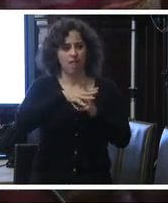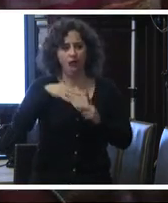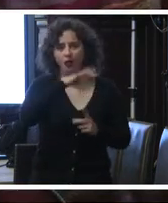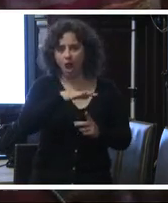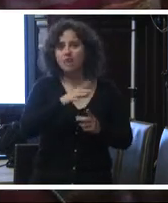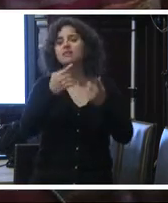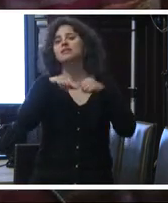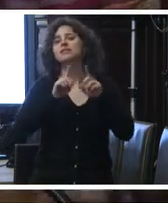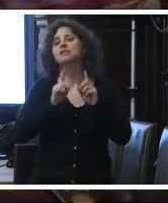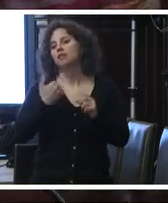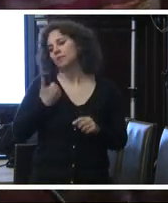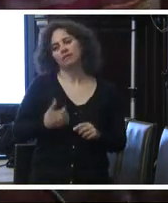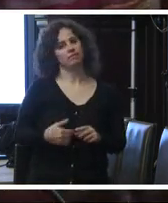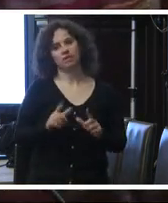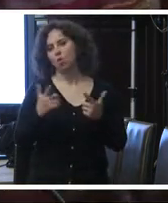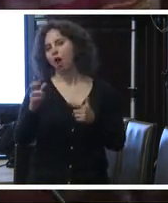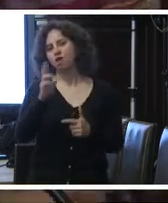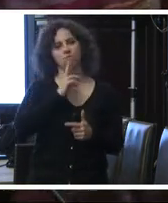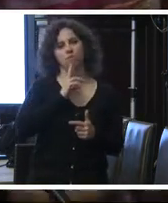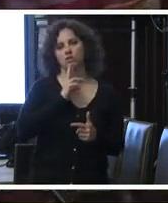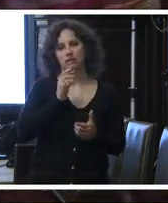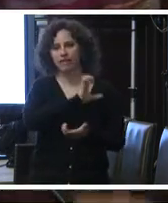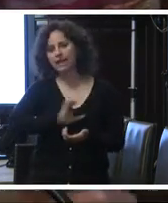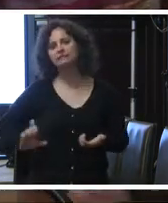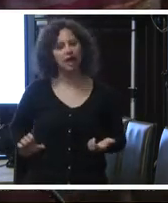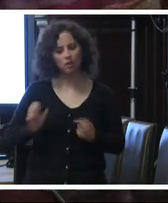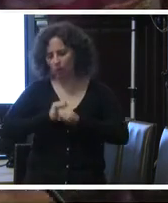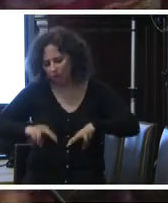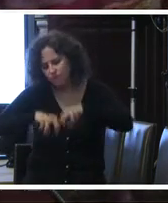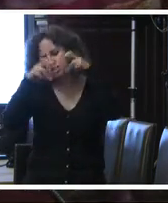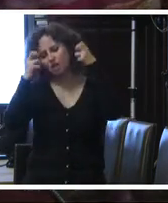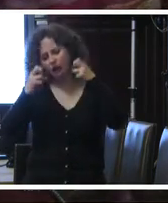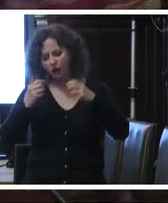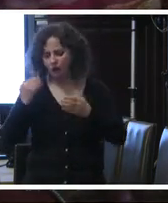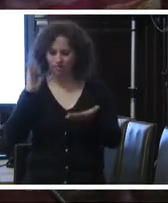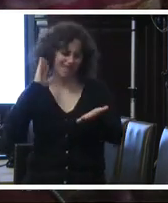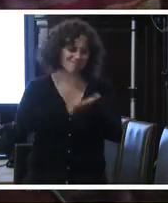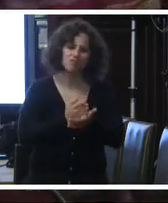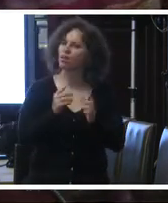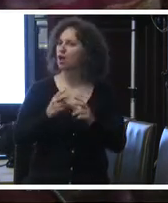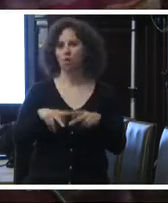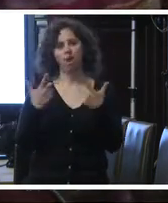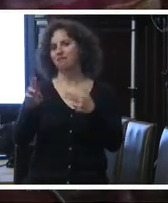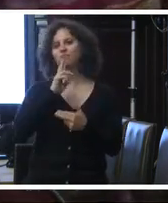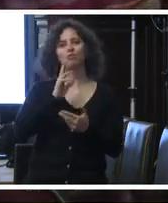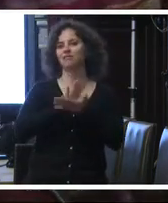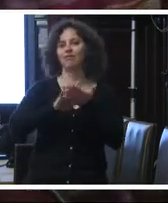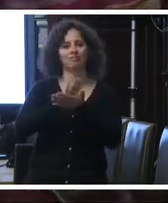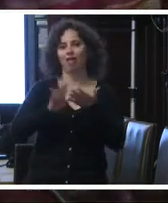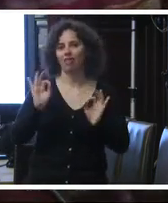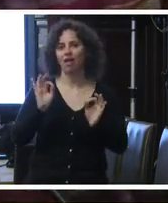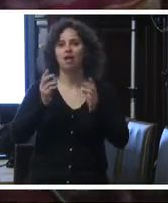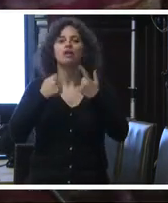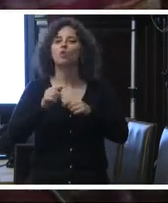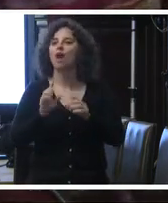y lamentablemente no tenemos respuesta del Estado para investigar, para procesar, para sancionar a estos agresores, ni tampoco medidas